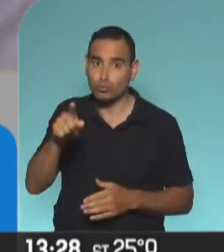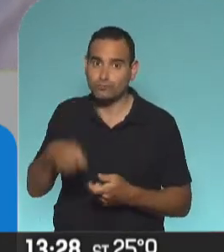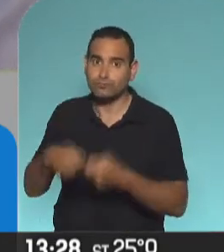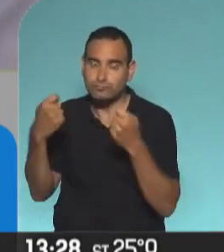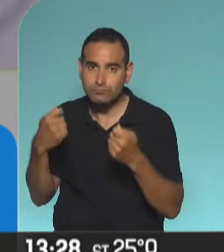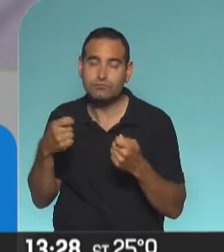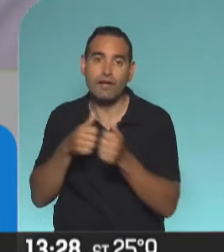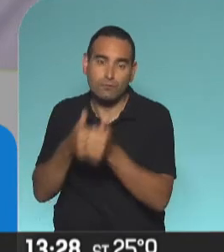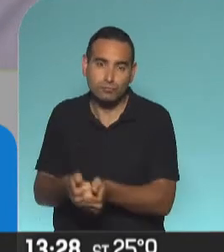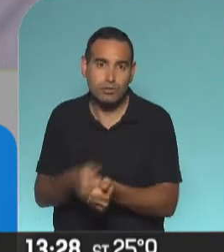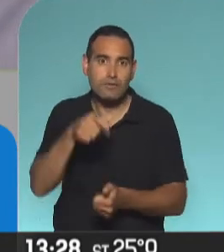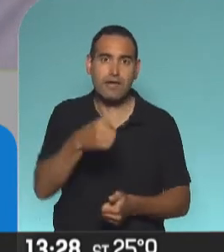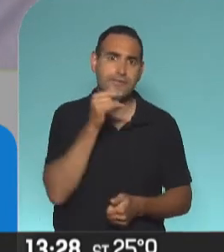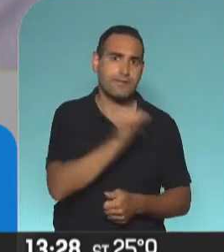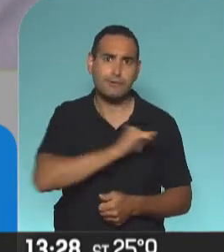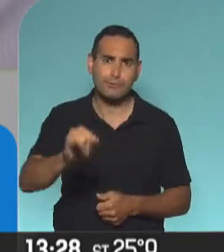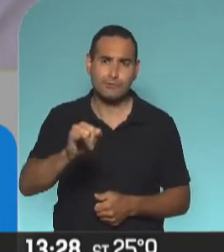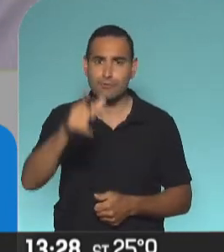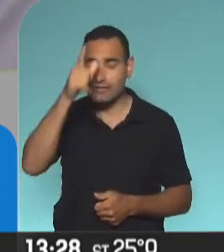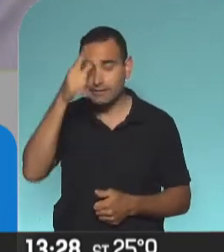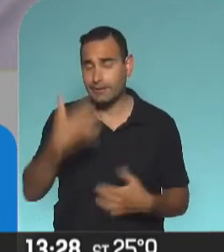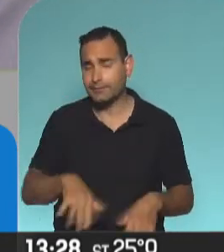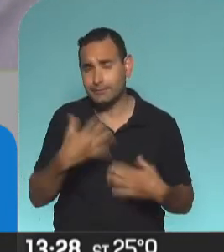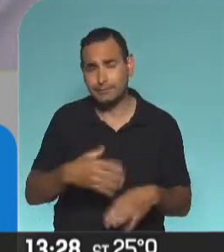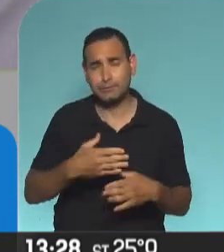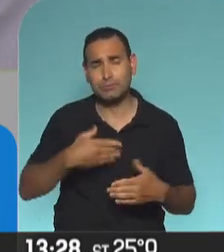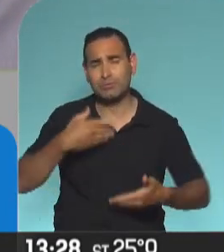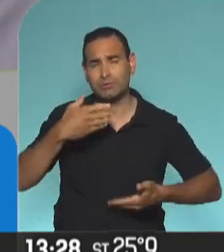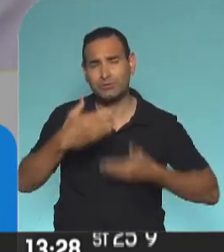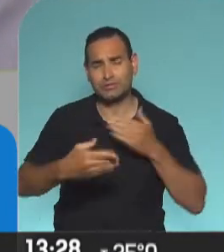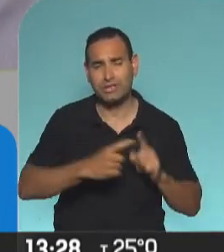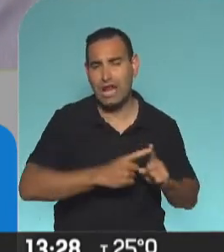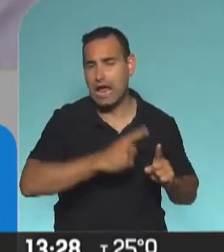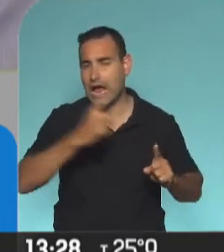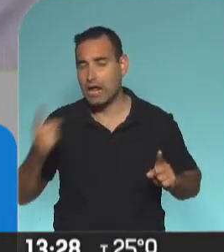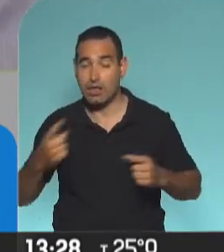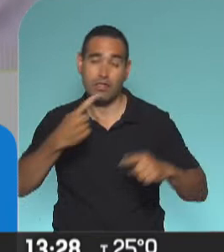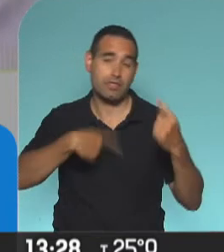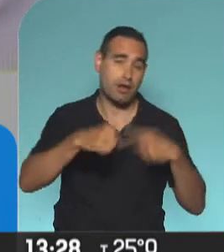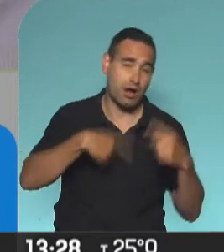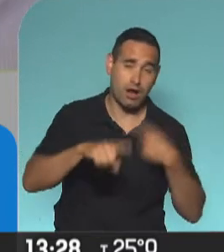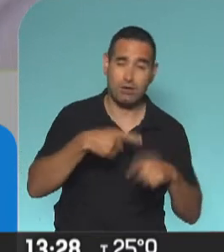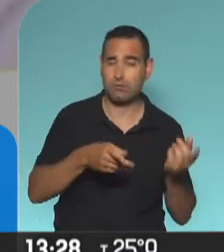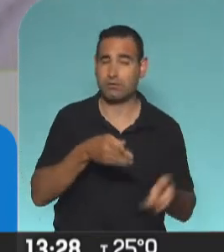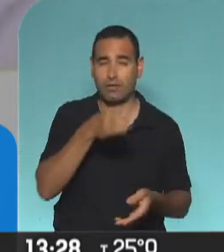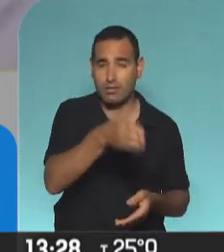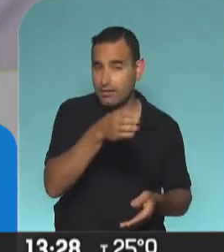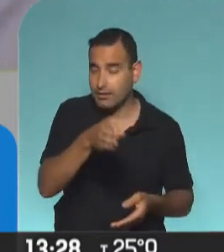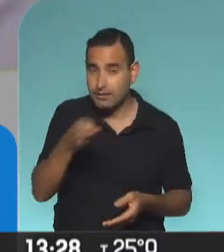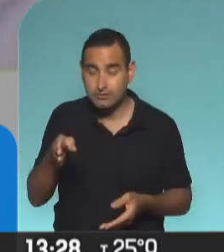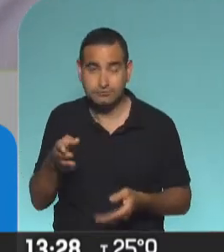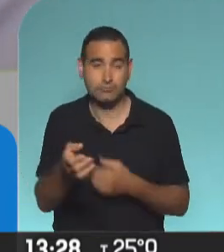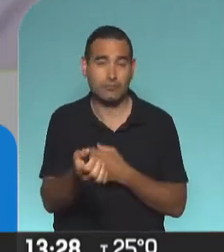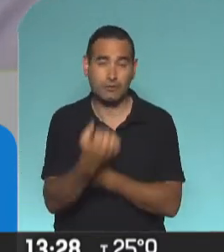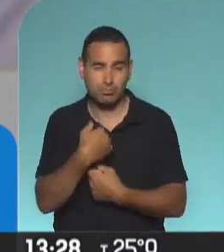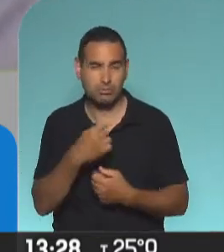denuncia policial empieza un larguísimo camino de burocracia, de necesidades, también, ¿por qué no?,